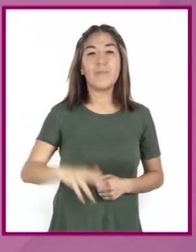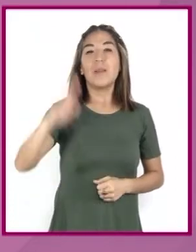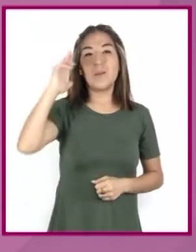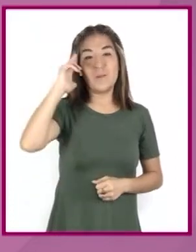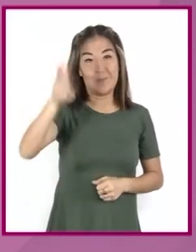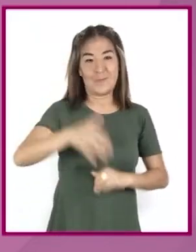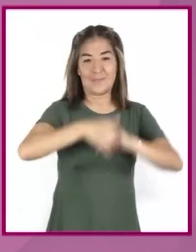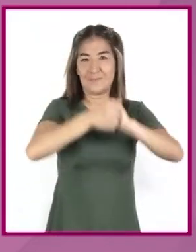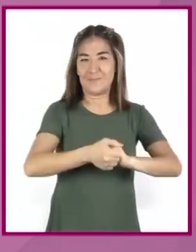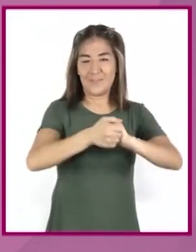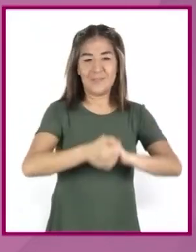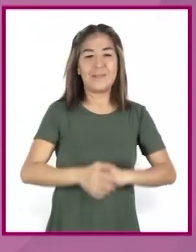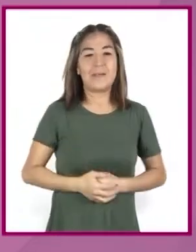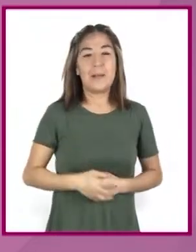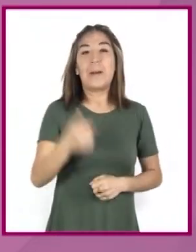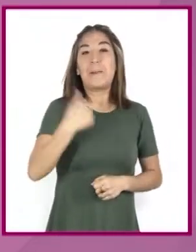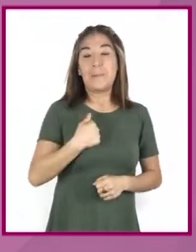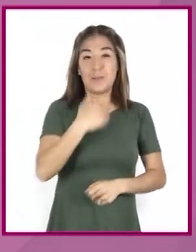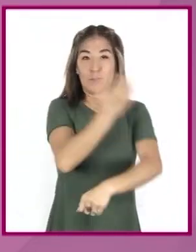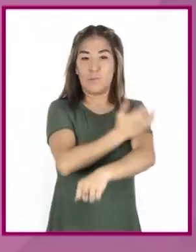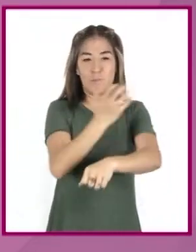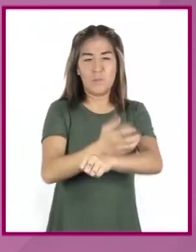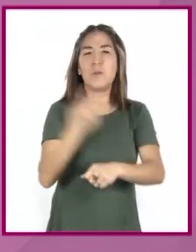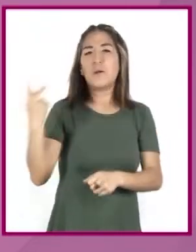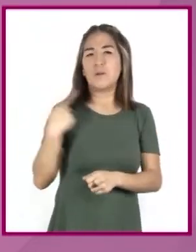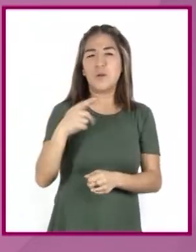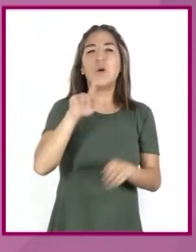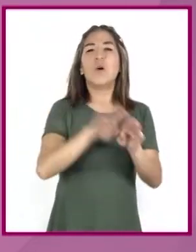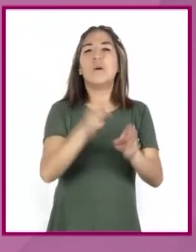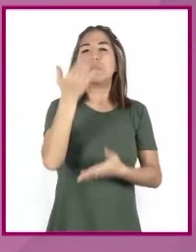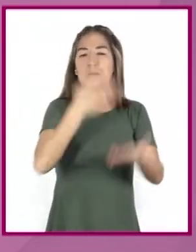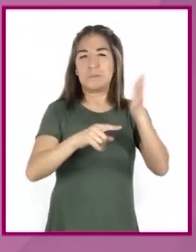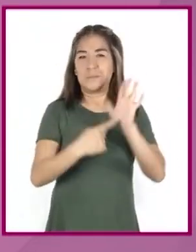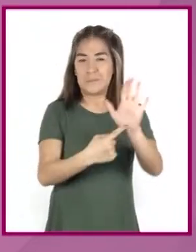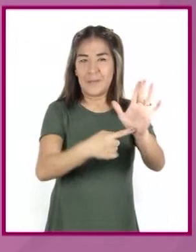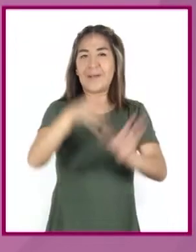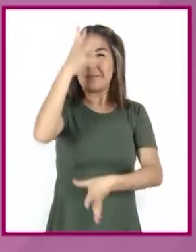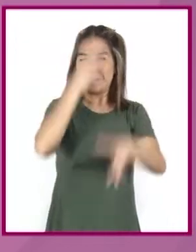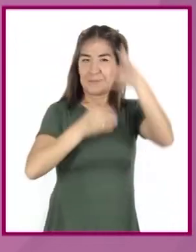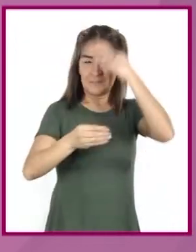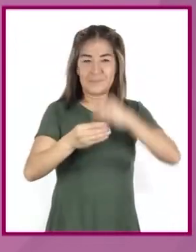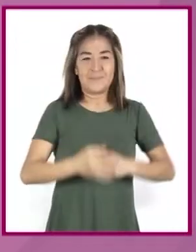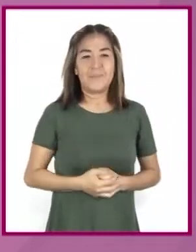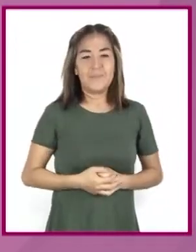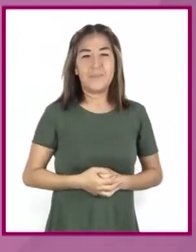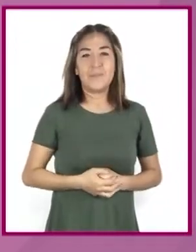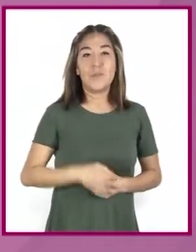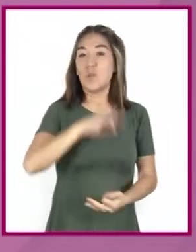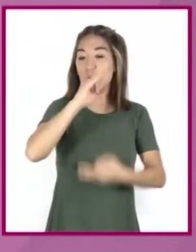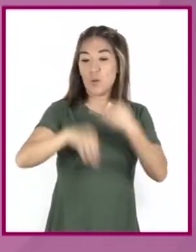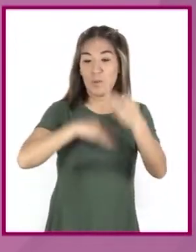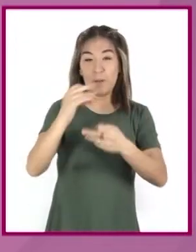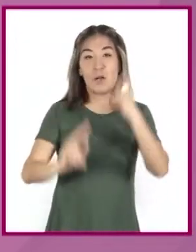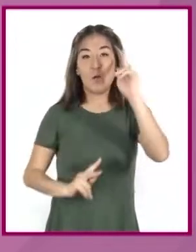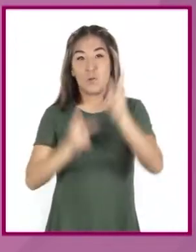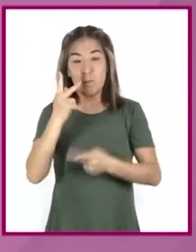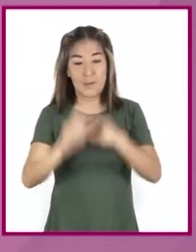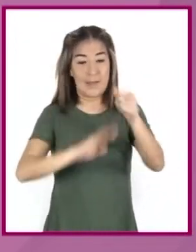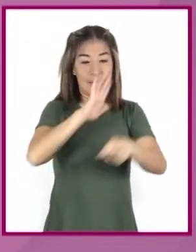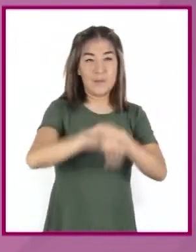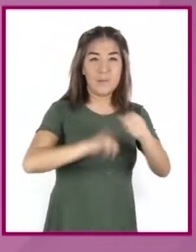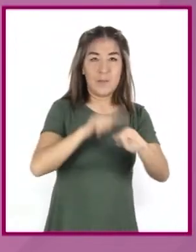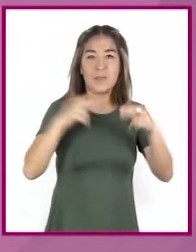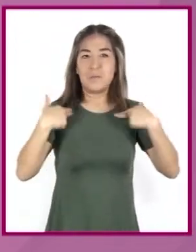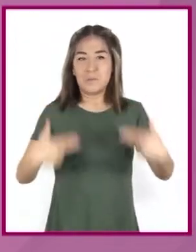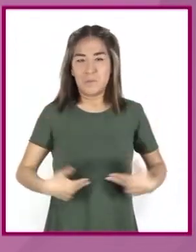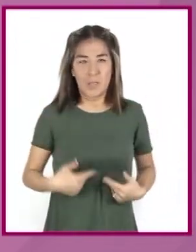Saludos. Mis compañeros y yo les compartiremos parte de lo que hemos aprendido. Todos los seres vivos estamos formados por células,